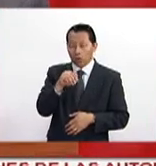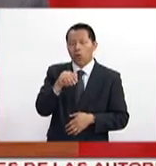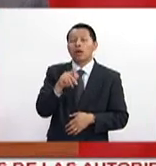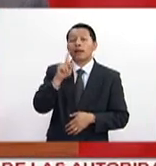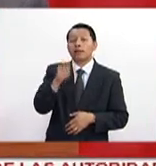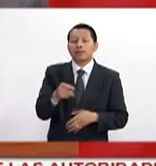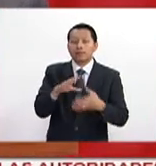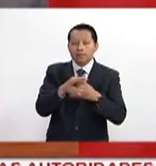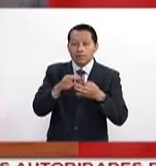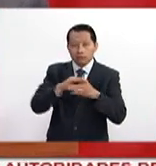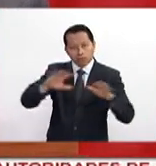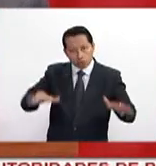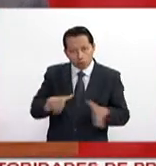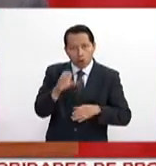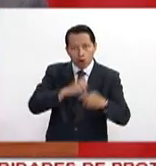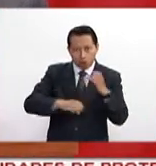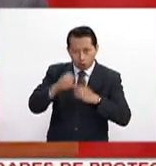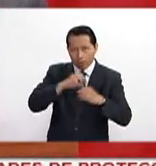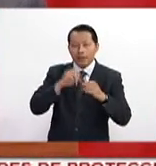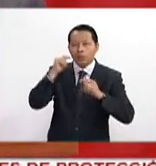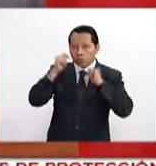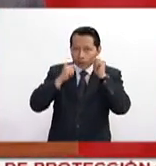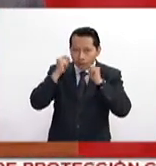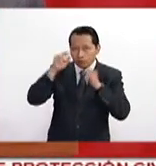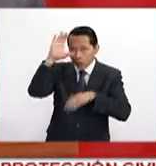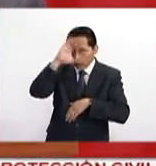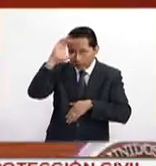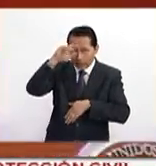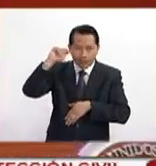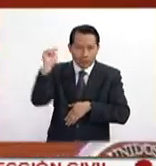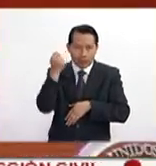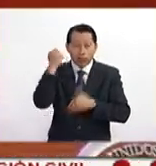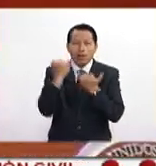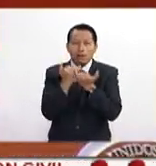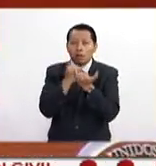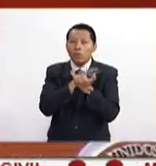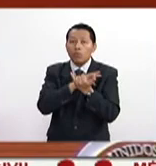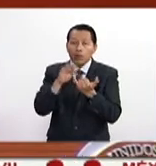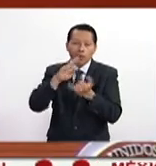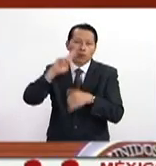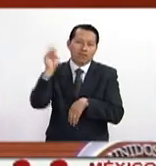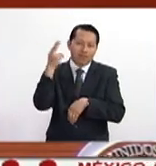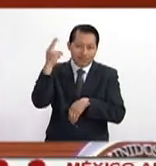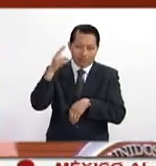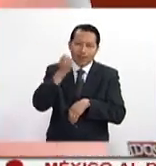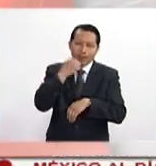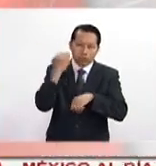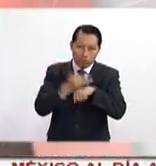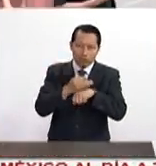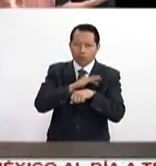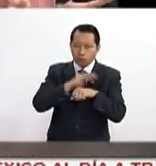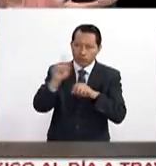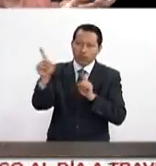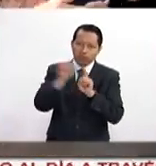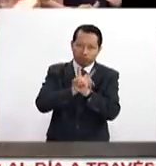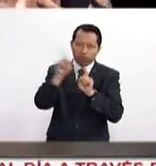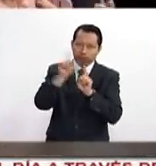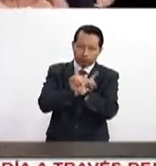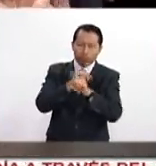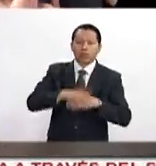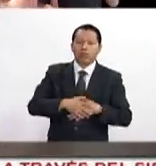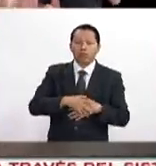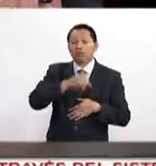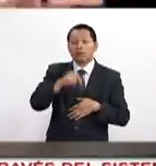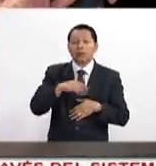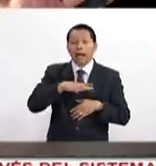impulsar el comercio, el turismo, la ciencia y la tecnología, así como los intercambios académicos. Más adelante,